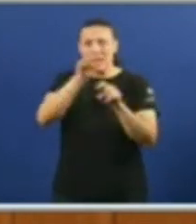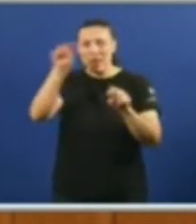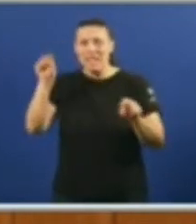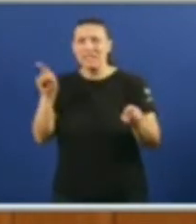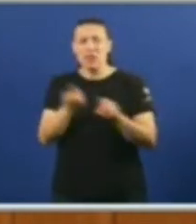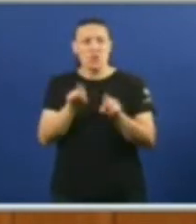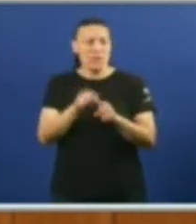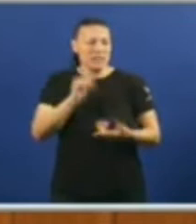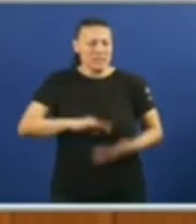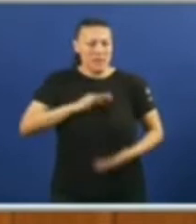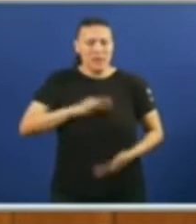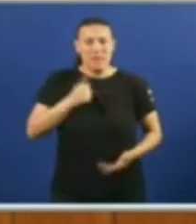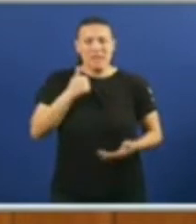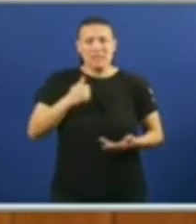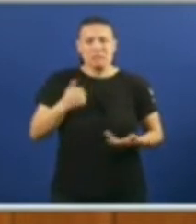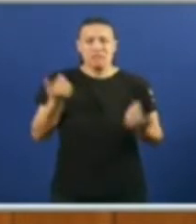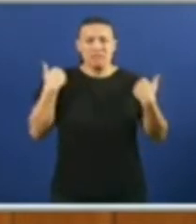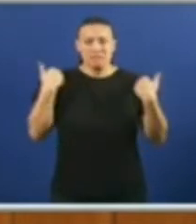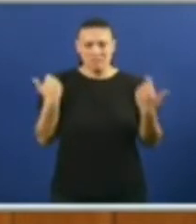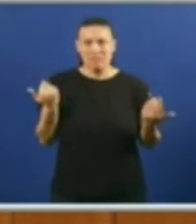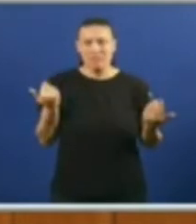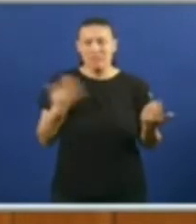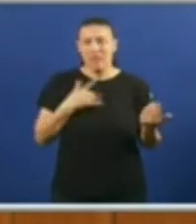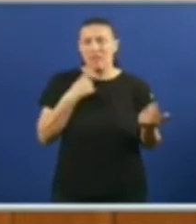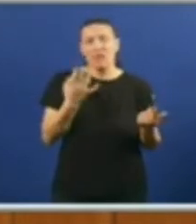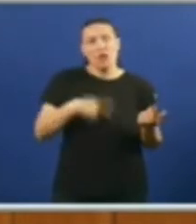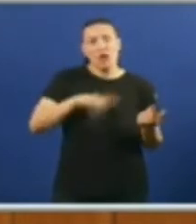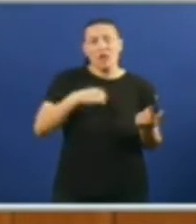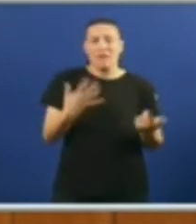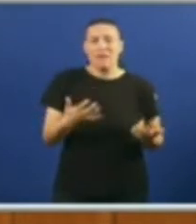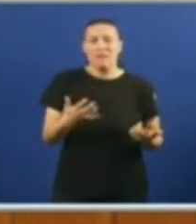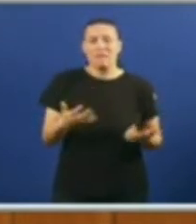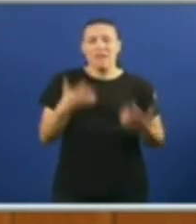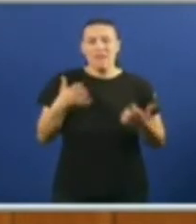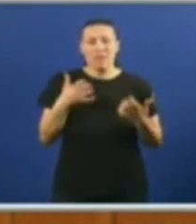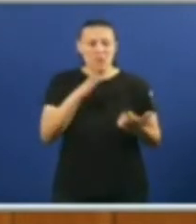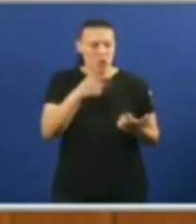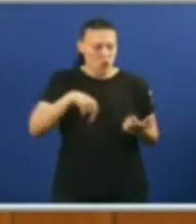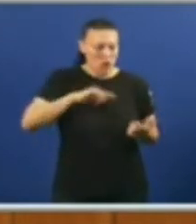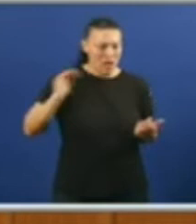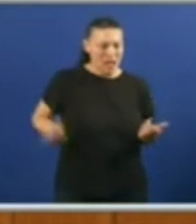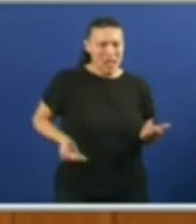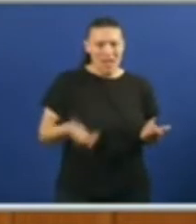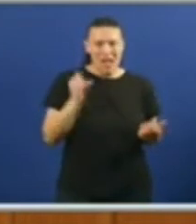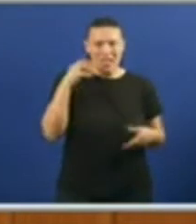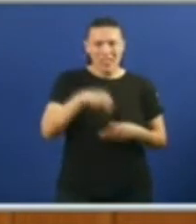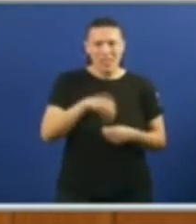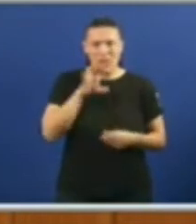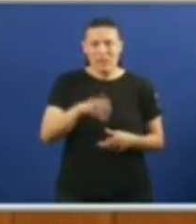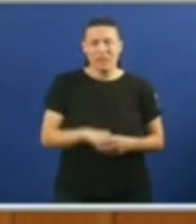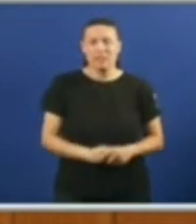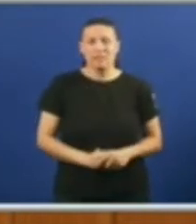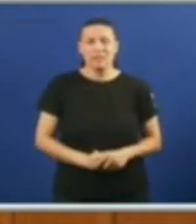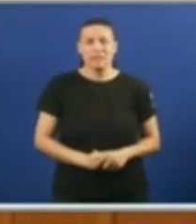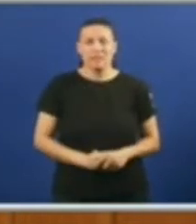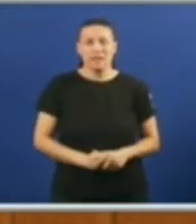maior competitividade, en definitiva, que teñamos beneficios pola riqueza que se produce no noso país.